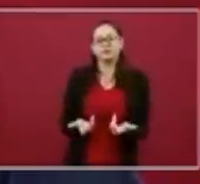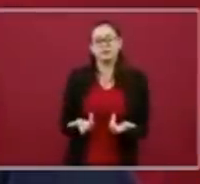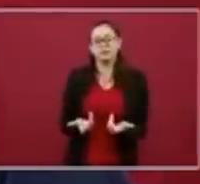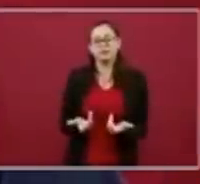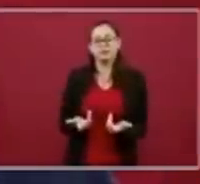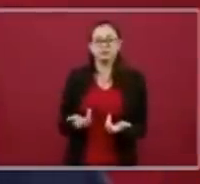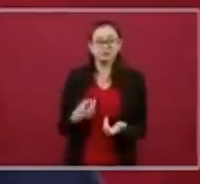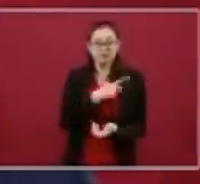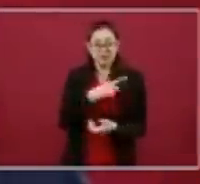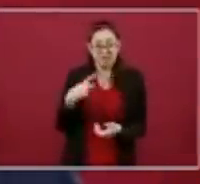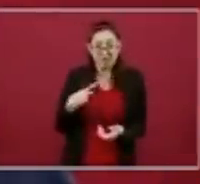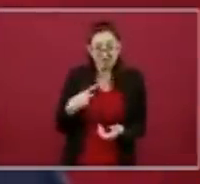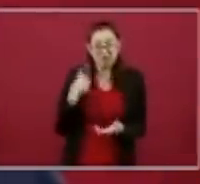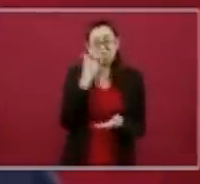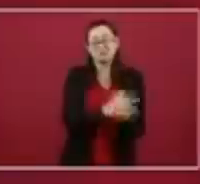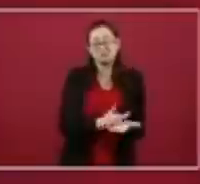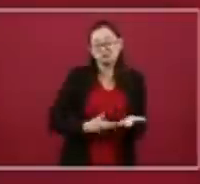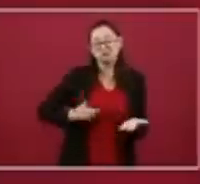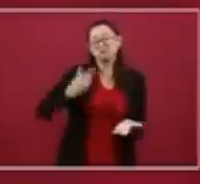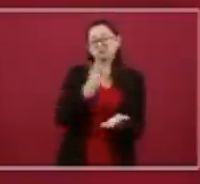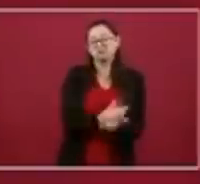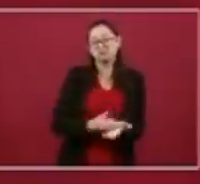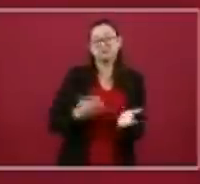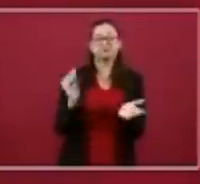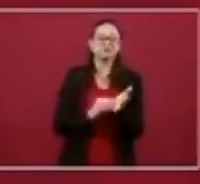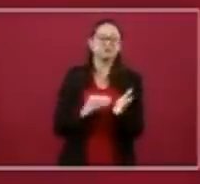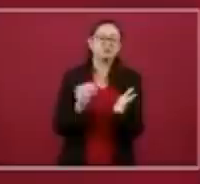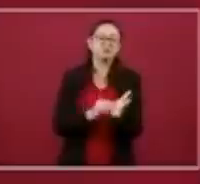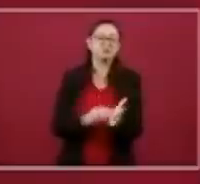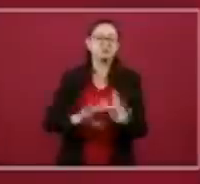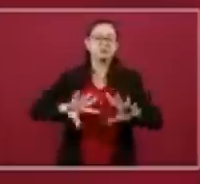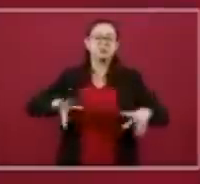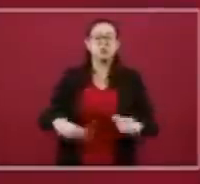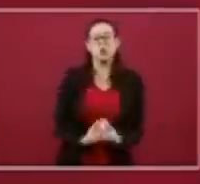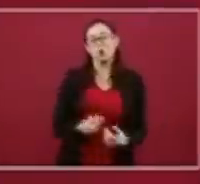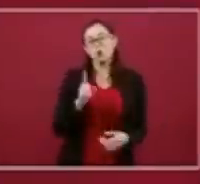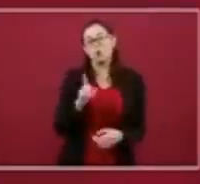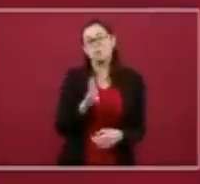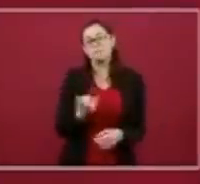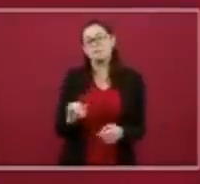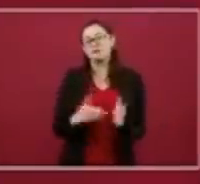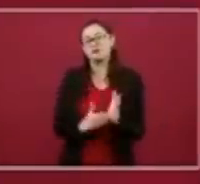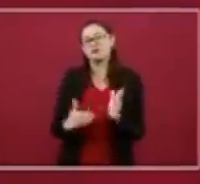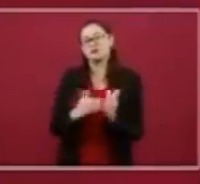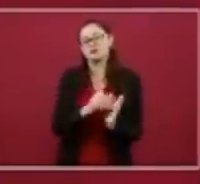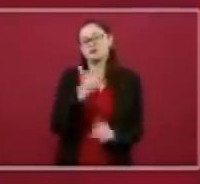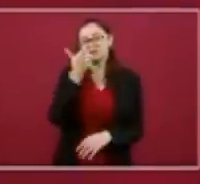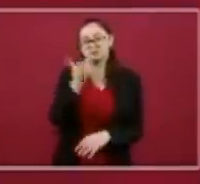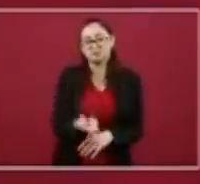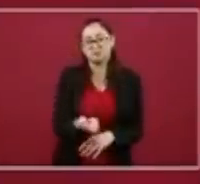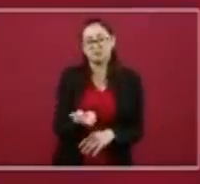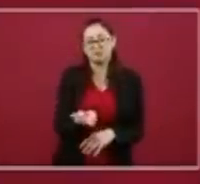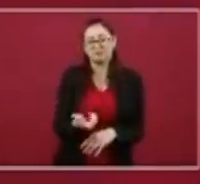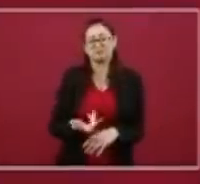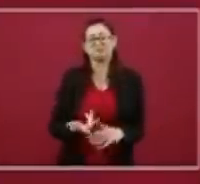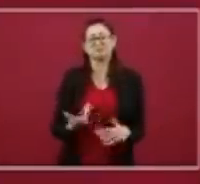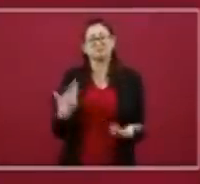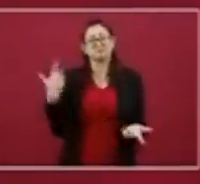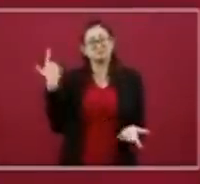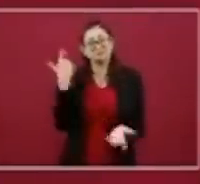está esa deuda de cerca de $1 billón y se han